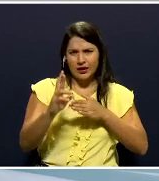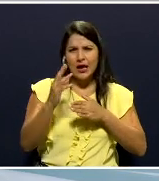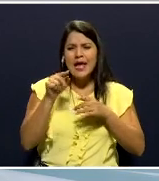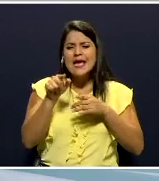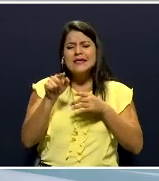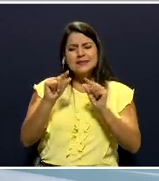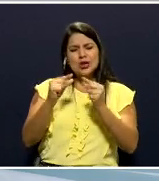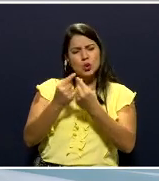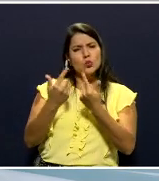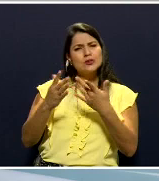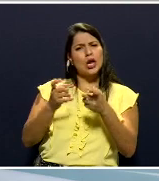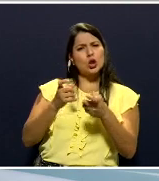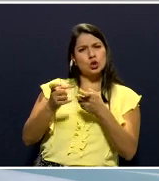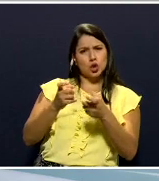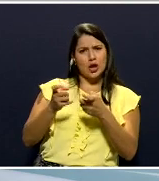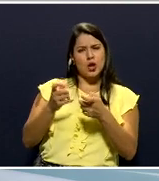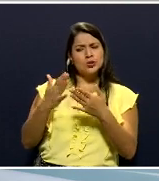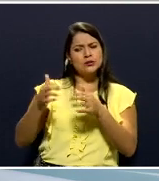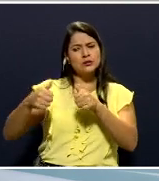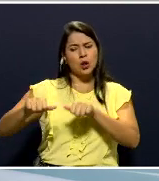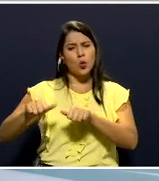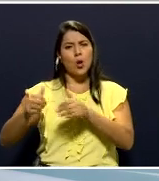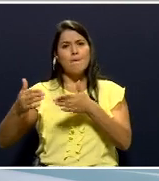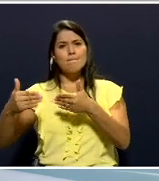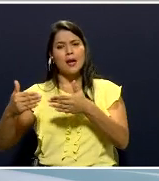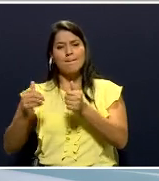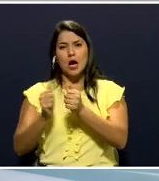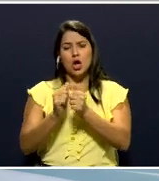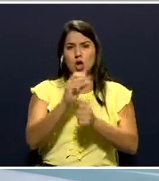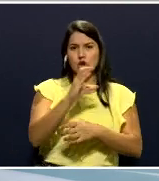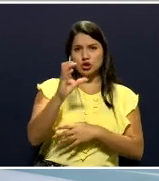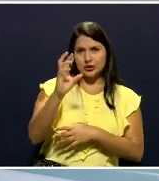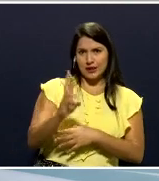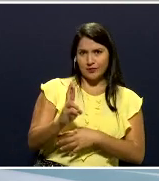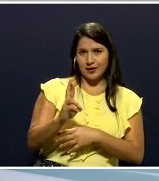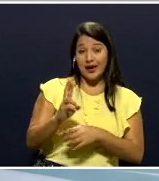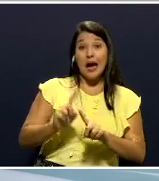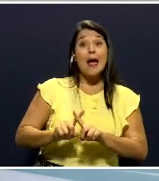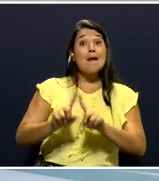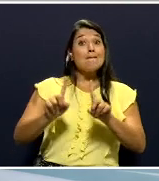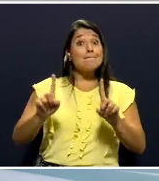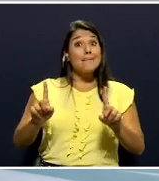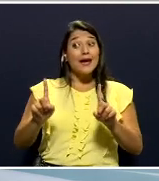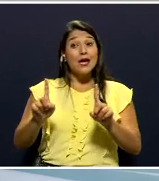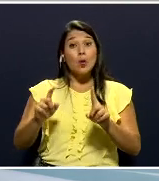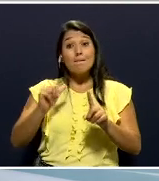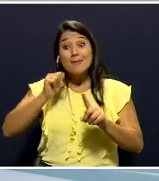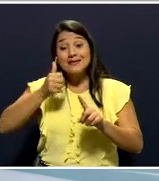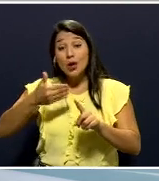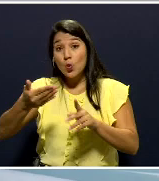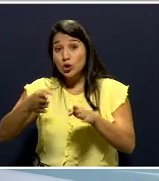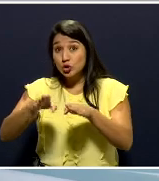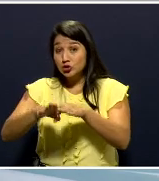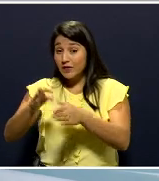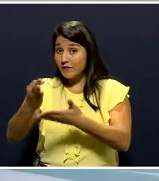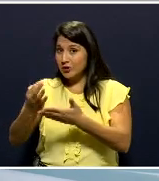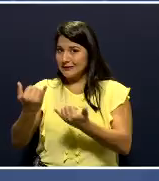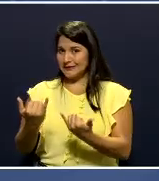Costa Rica. Sin embargo, este tipo de operaciones se suspenden con el cierre de fronteras.